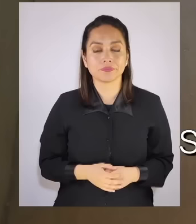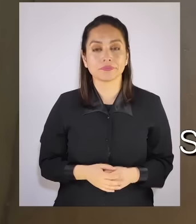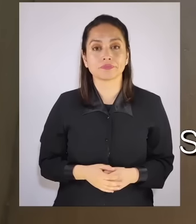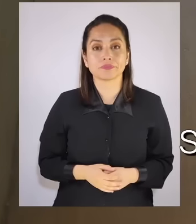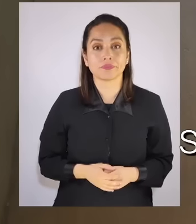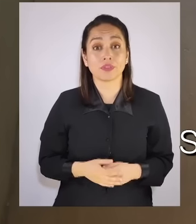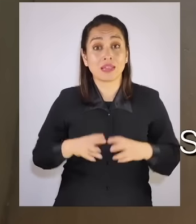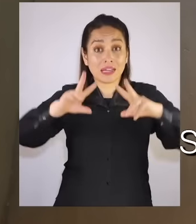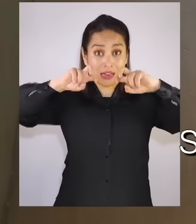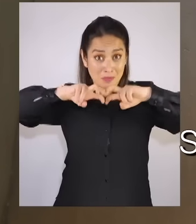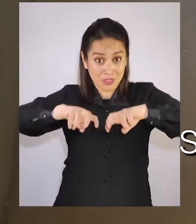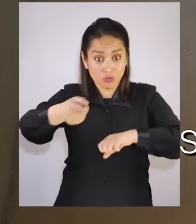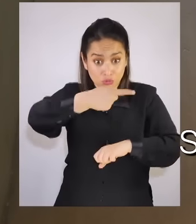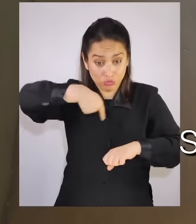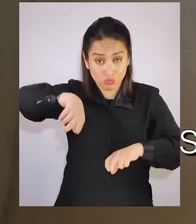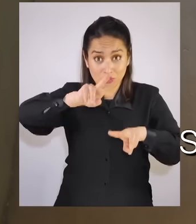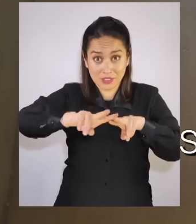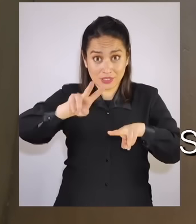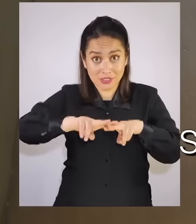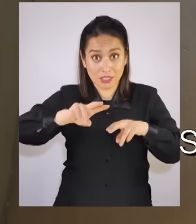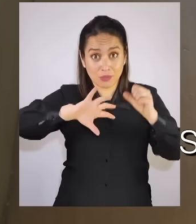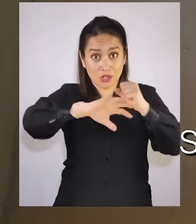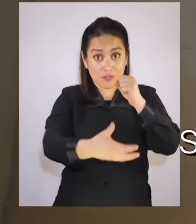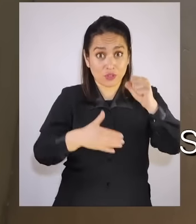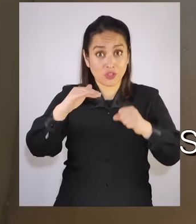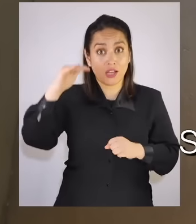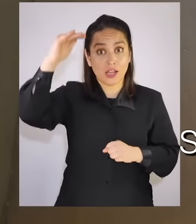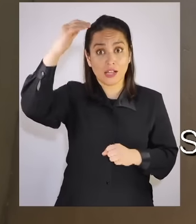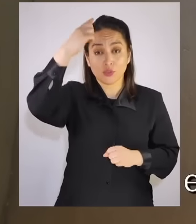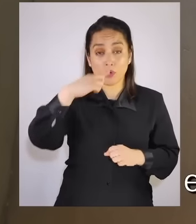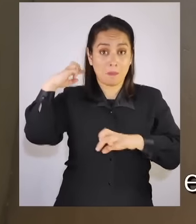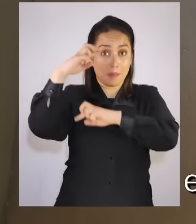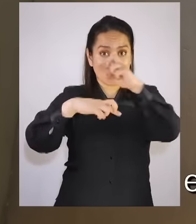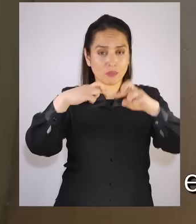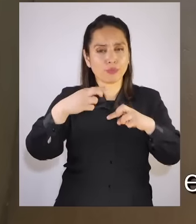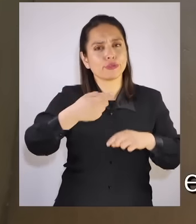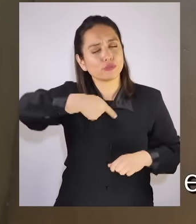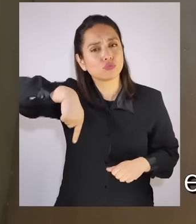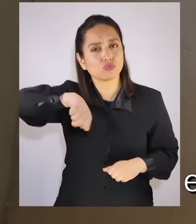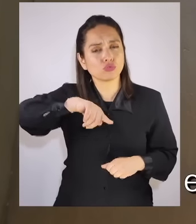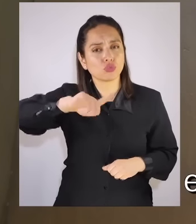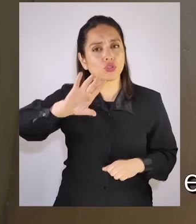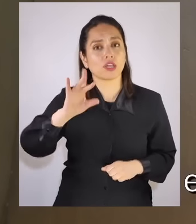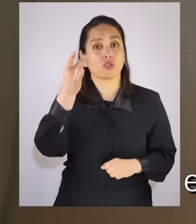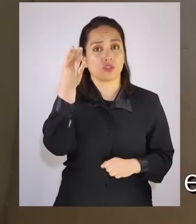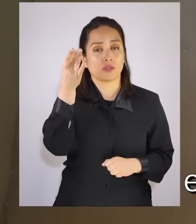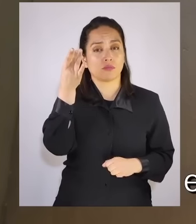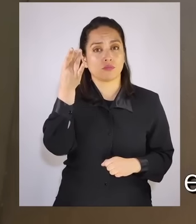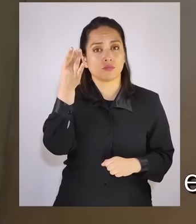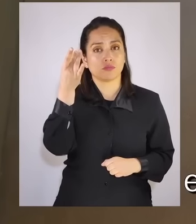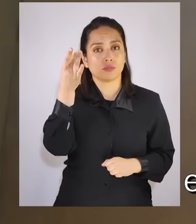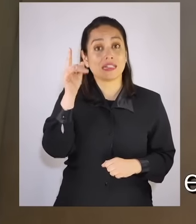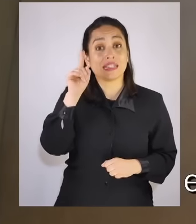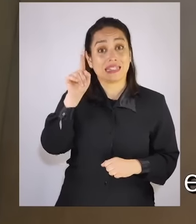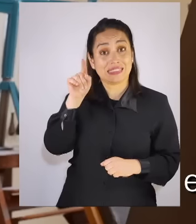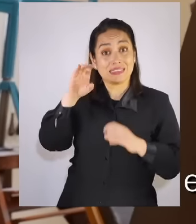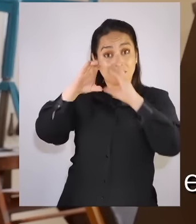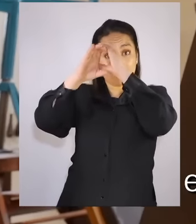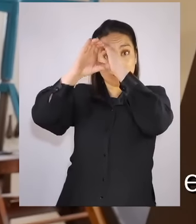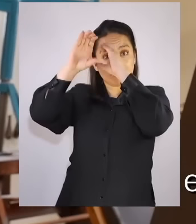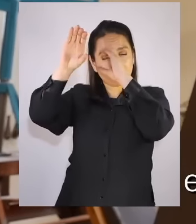Según la investigación que hemos realizado desde la Fundación Altura Patrimonio, hemos encontrado que este